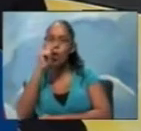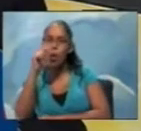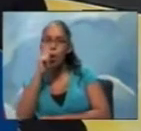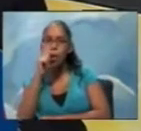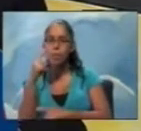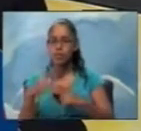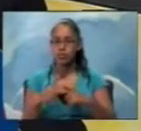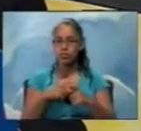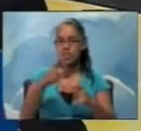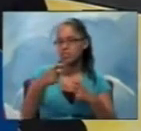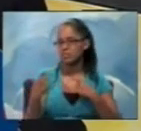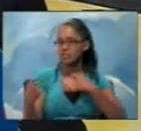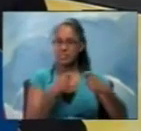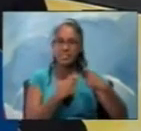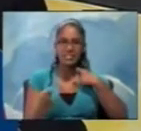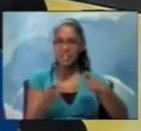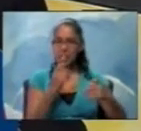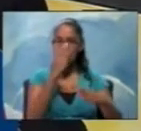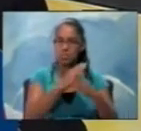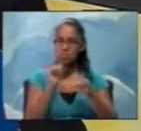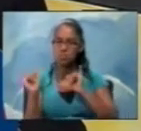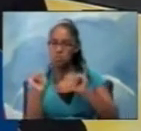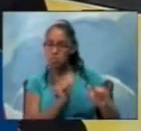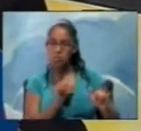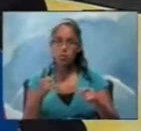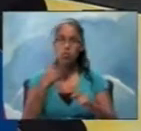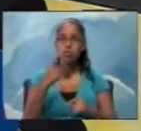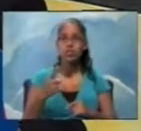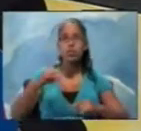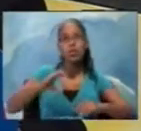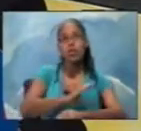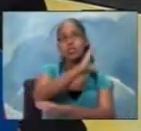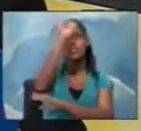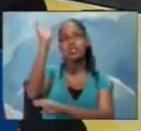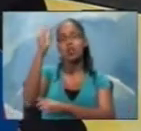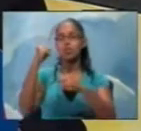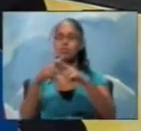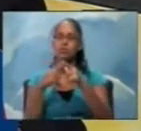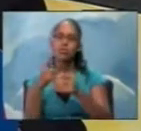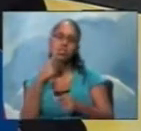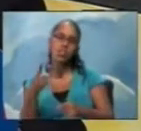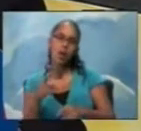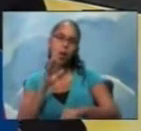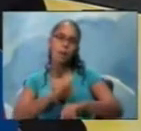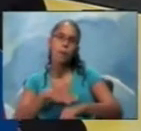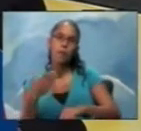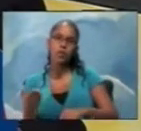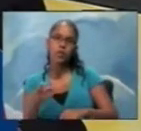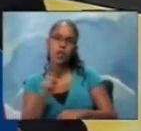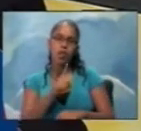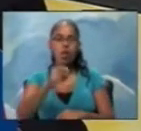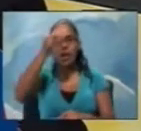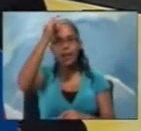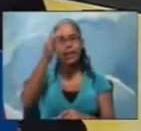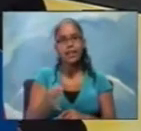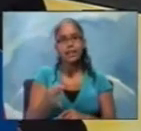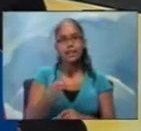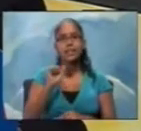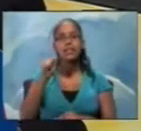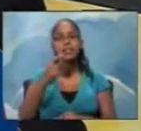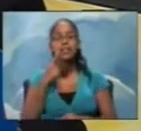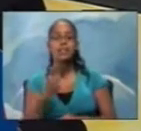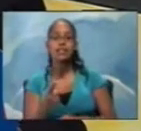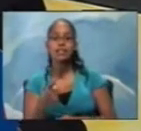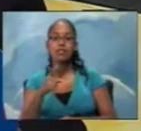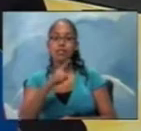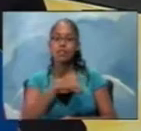ellos discutían entre sí, diciendo, si decimos del cielo, dirá, ¿por qué pues no le creíste? Y si decimos